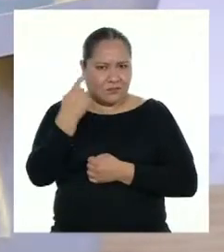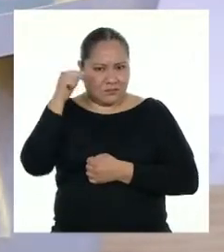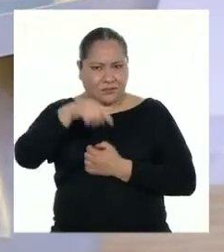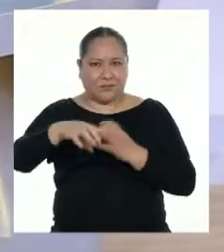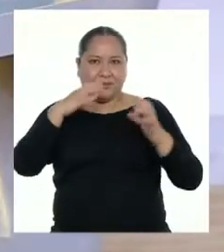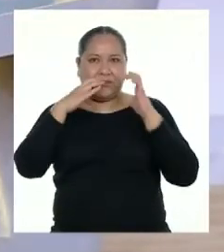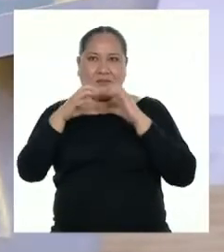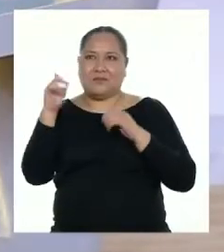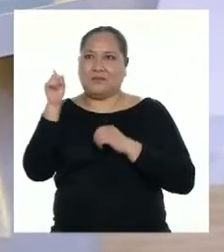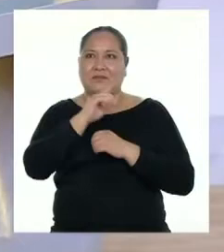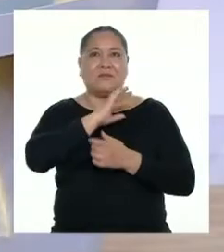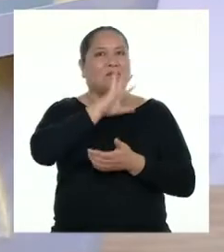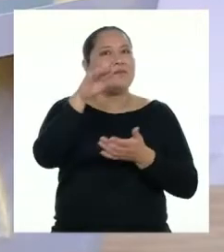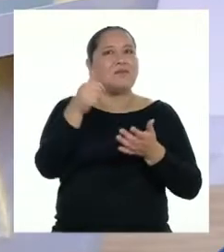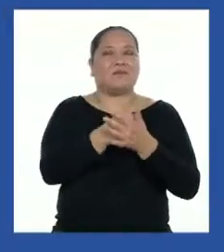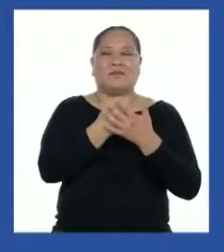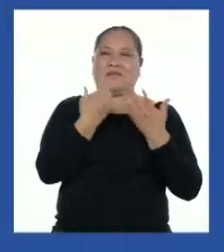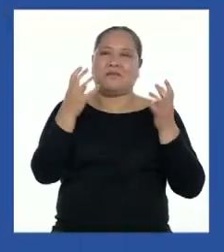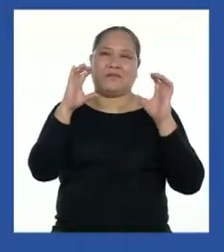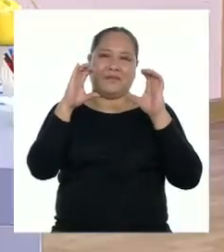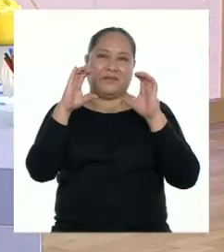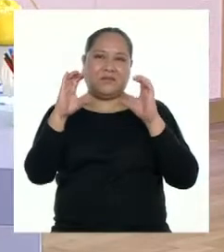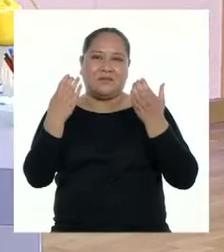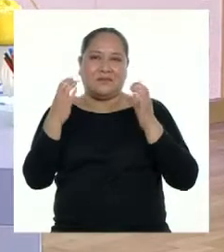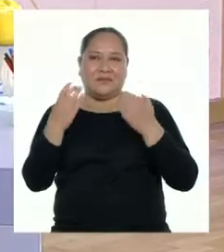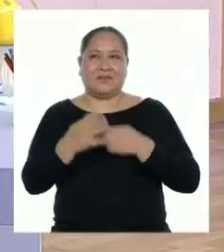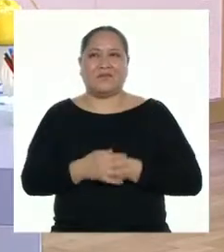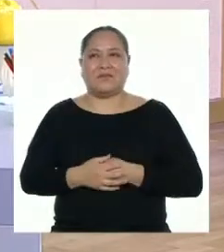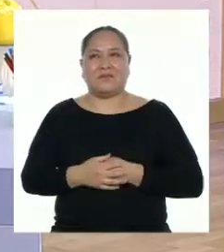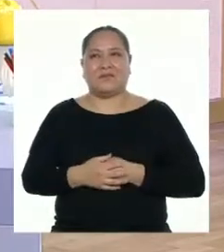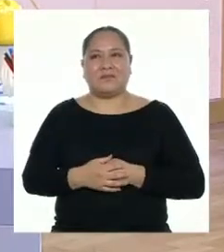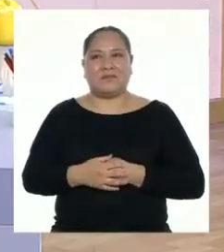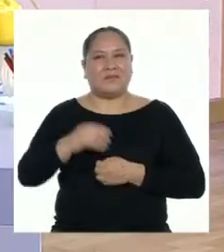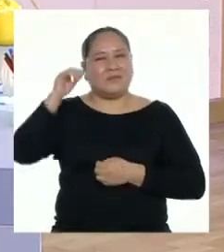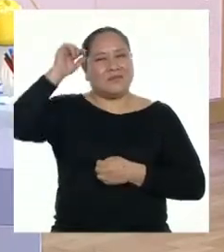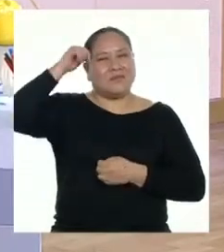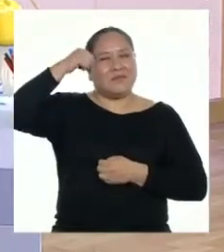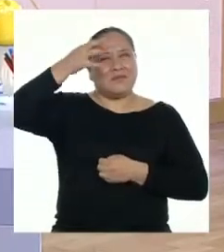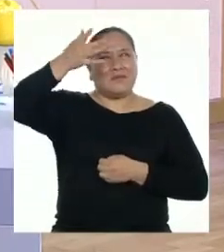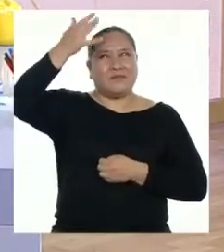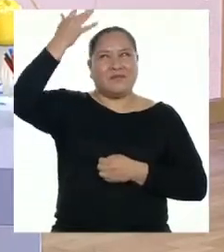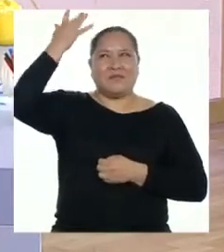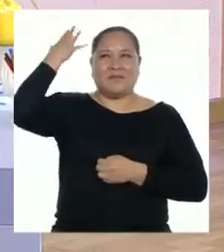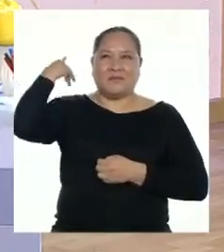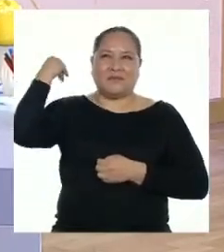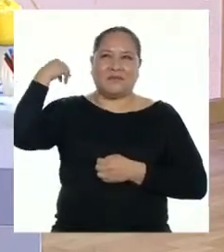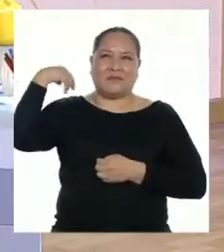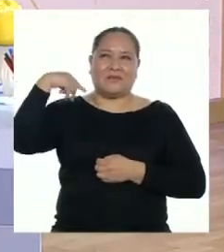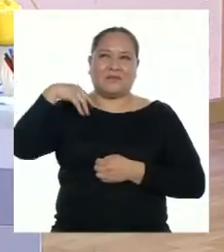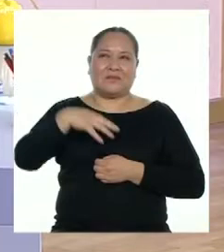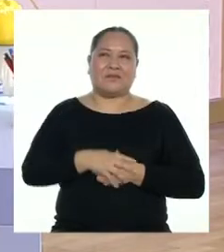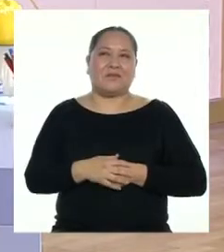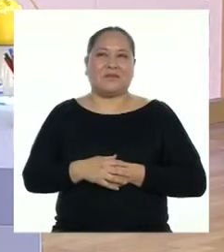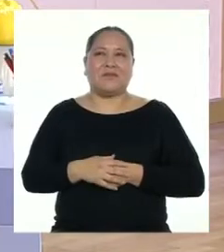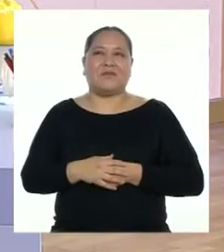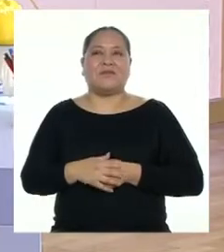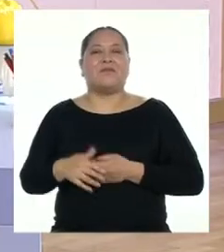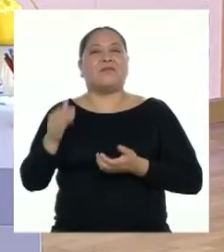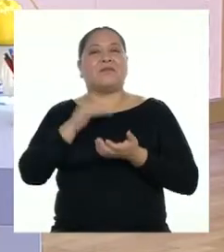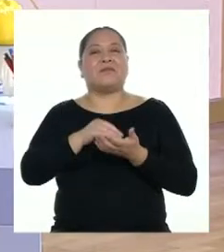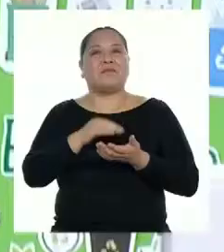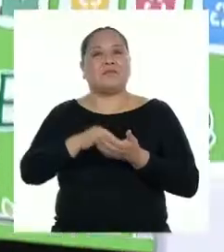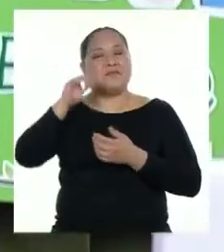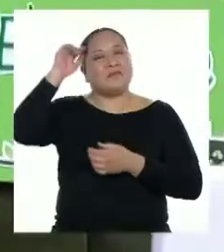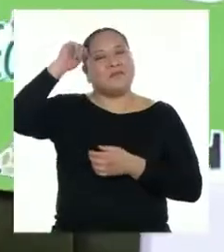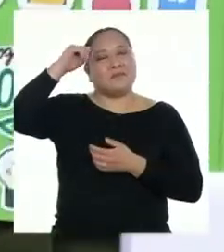comunicación, sino en todas las materias. Vamos a regresar por todos nuestros pasos caminados. Vamos a volver a todo